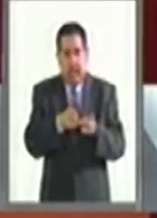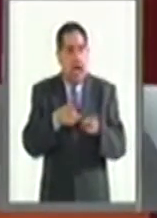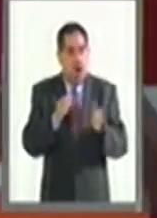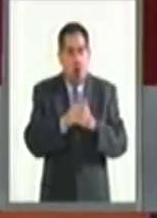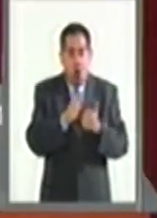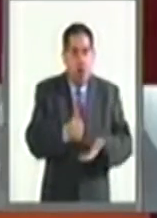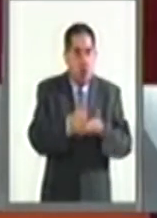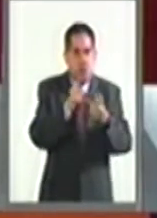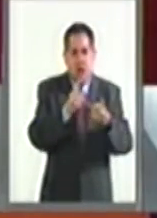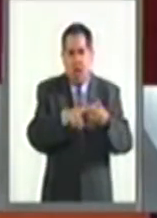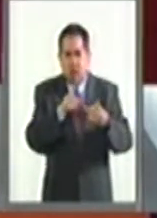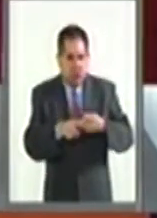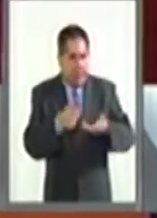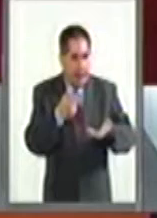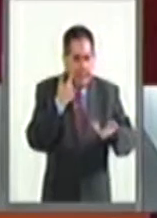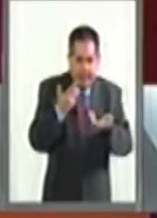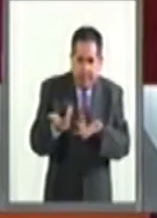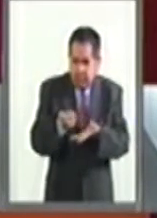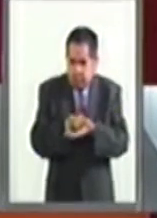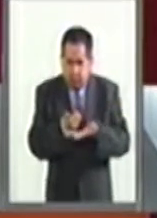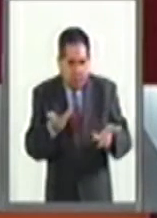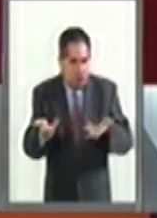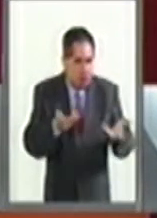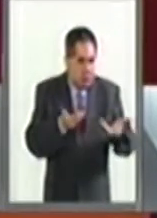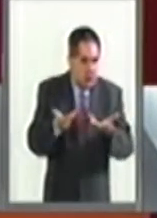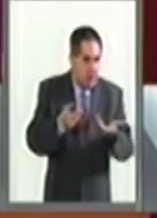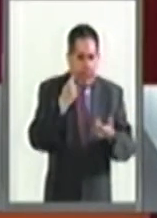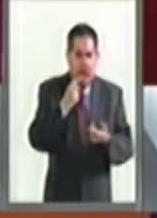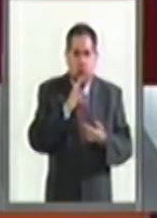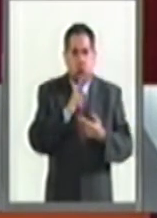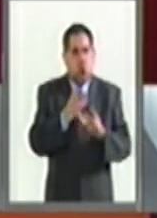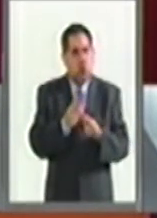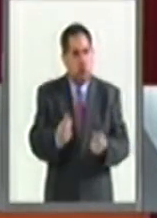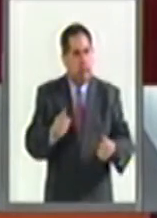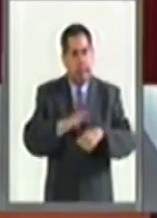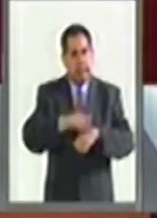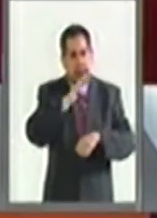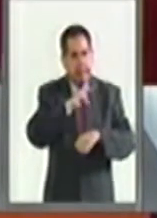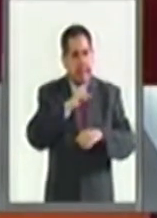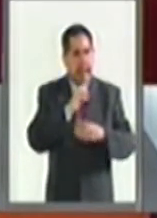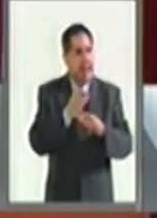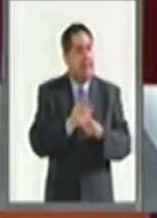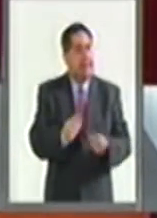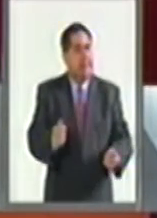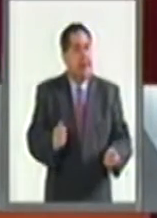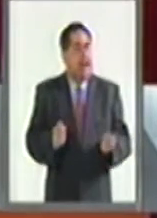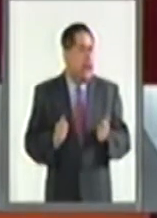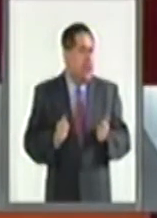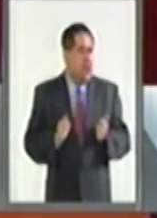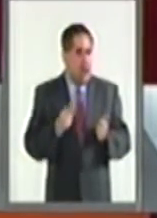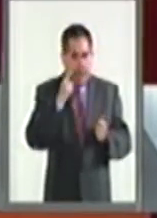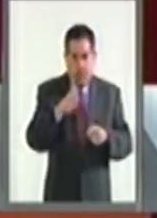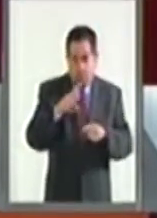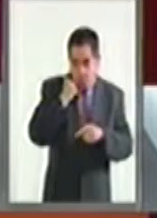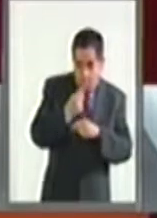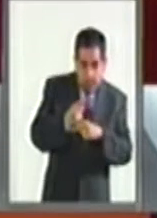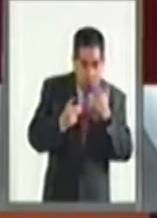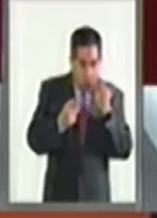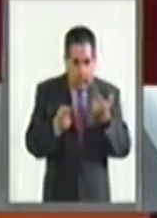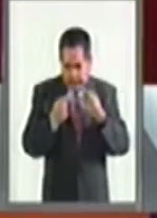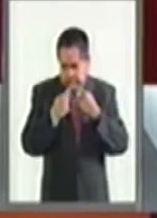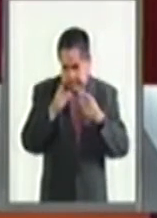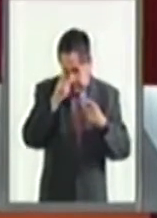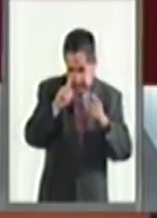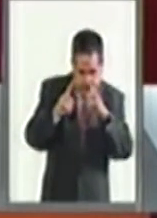mediante la ayuda de un tercero, buscan una solución rápida al conflicto y dependen de la voluntad de las